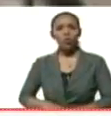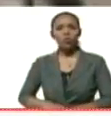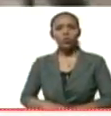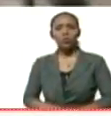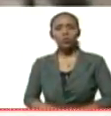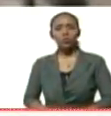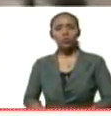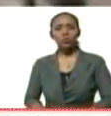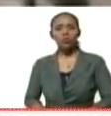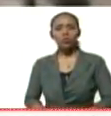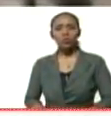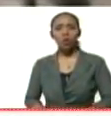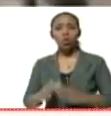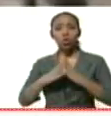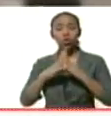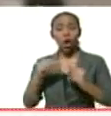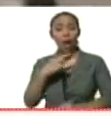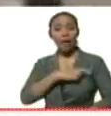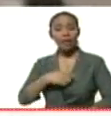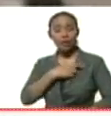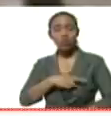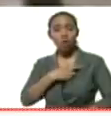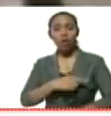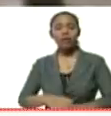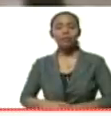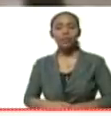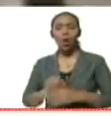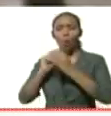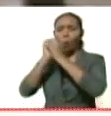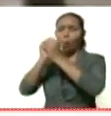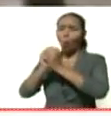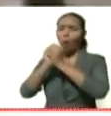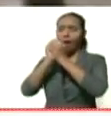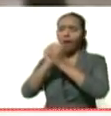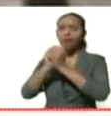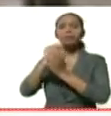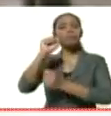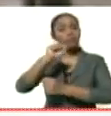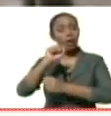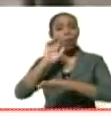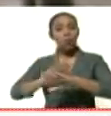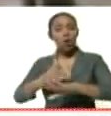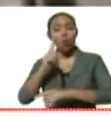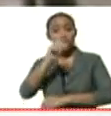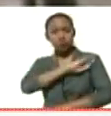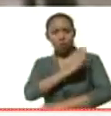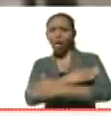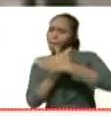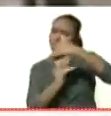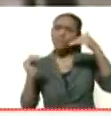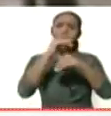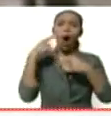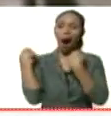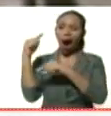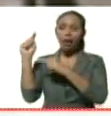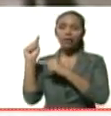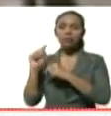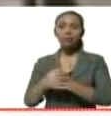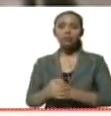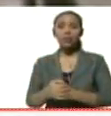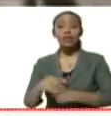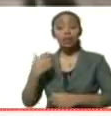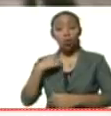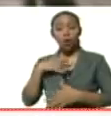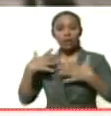judíos, todos los cultos y religiones, todos, a orar, sí, porque hay un poder superior que está allí. Y que